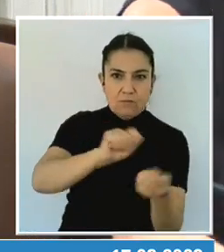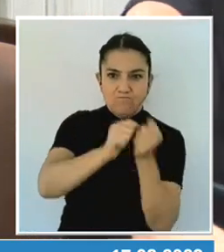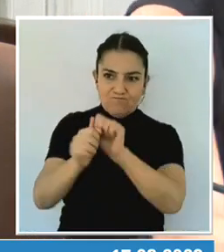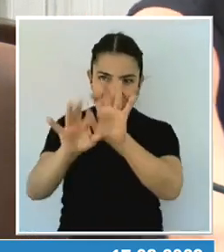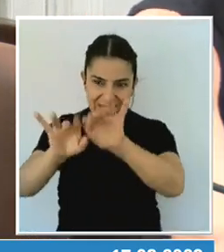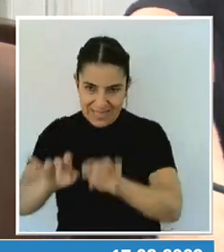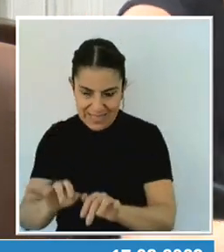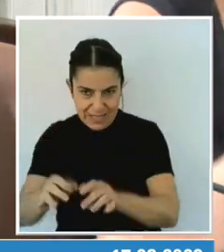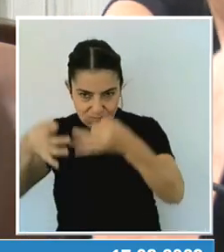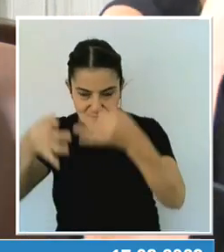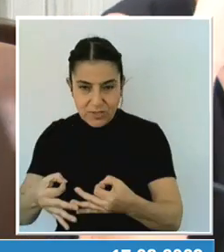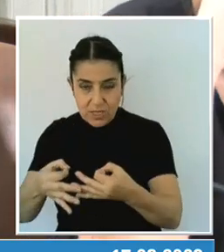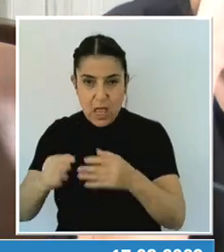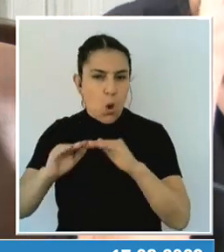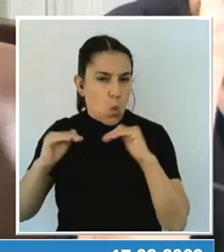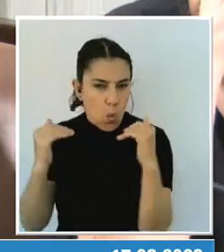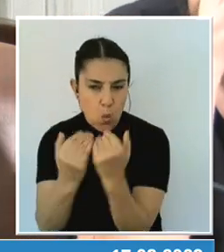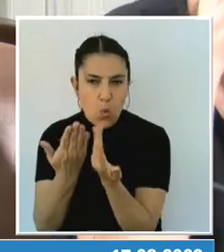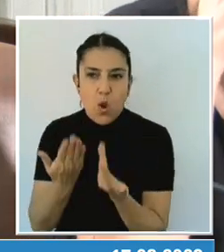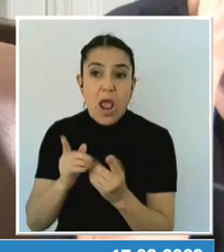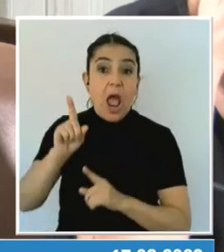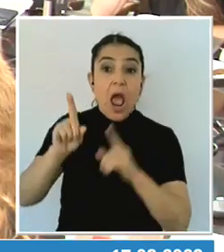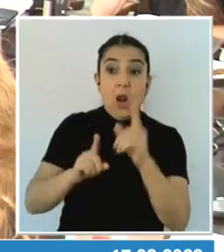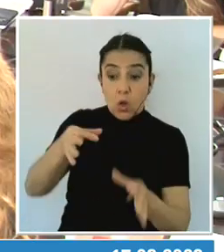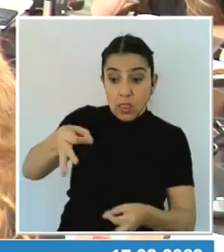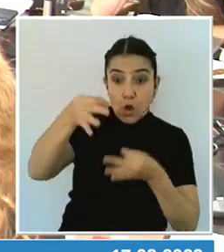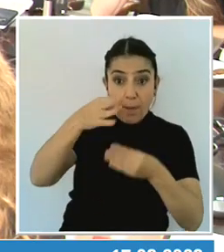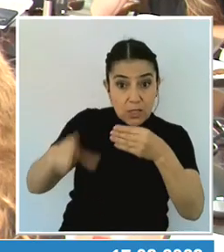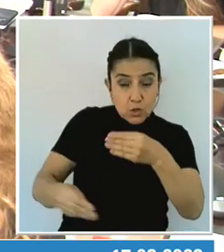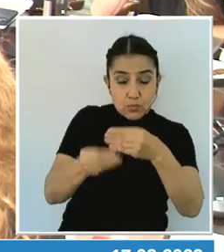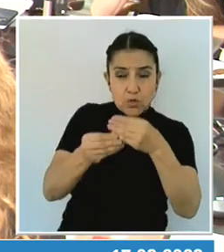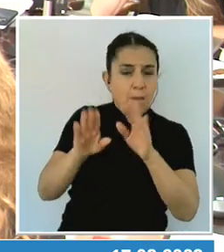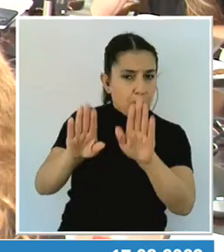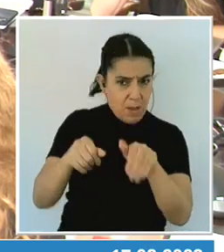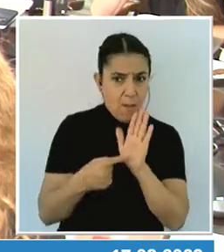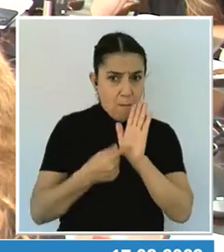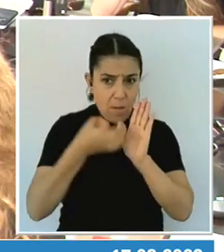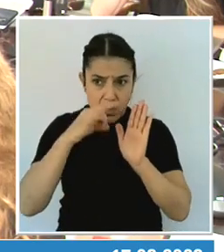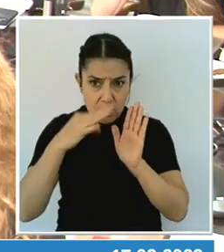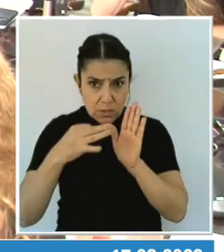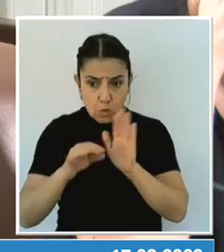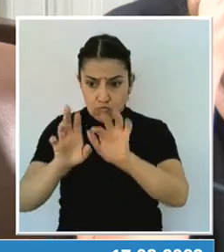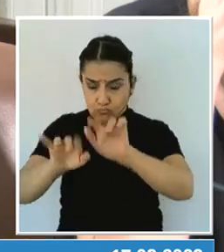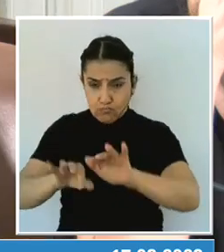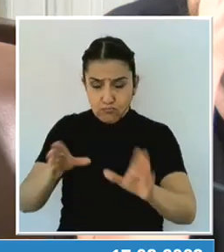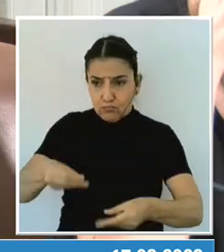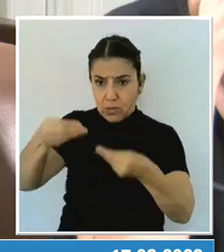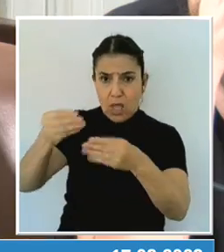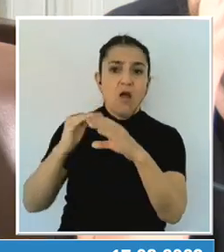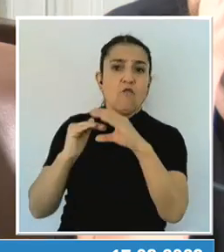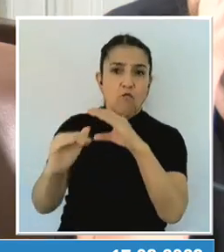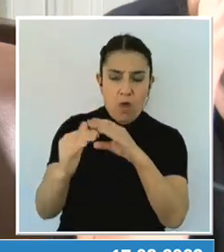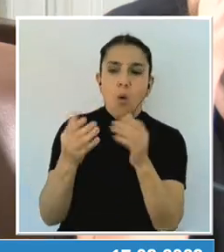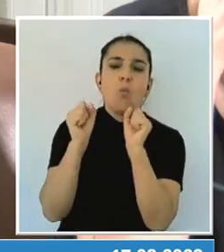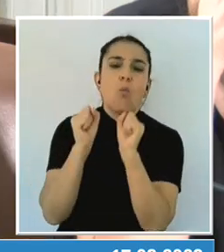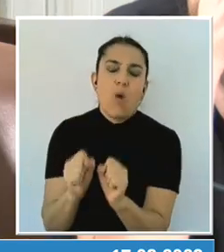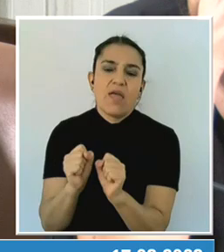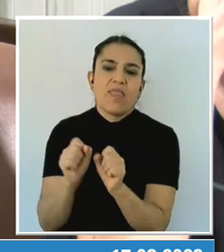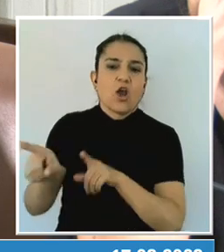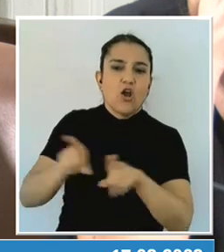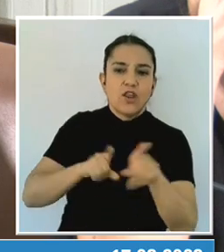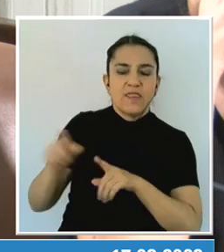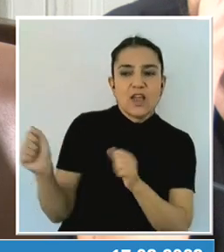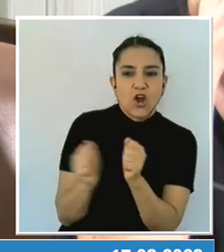comisión, ya sea una minuta complementaria o la misma presentación, está más que bienvenida. Se pueden coordinar directamente